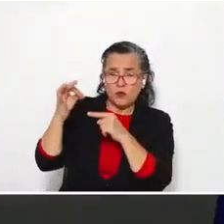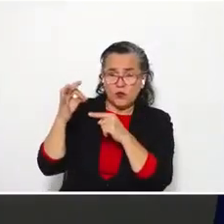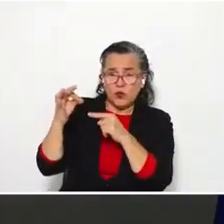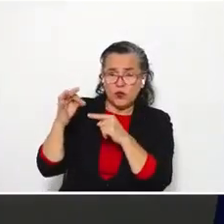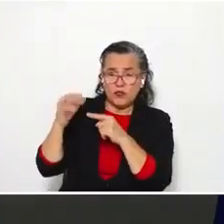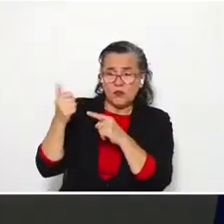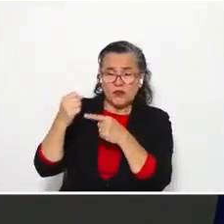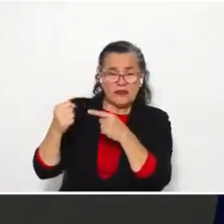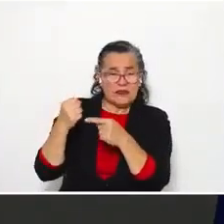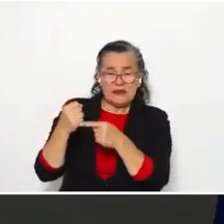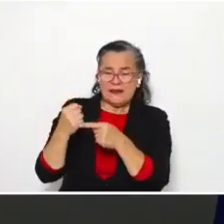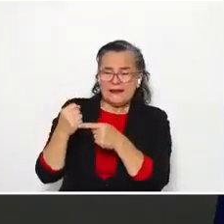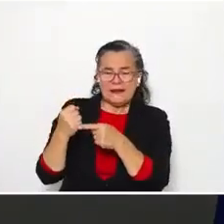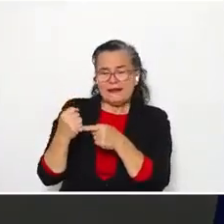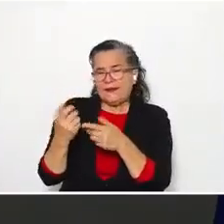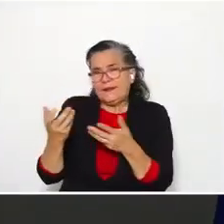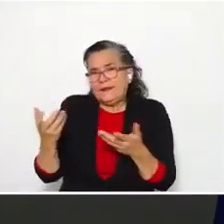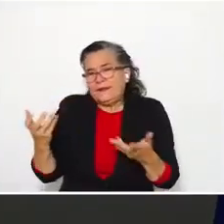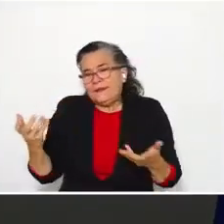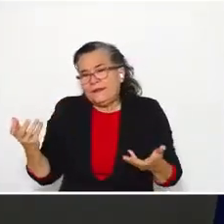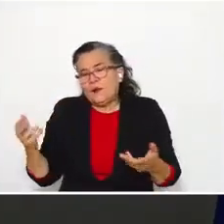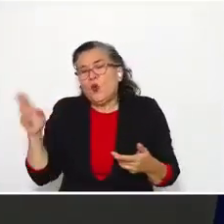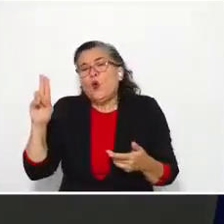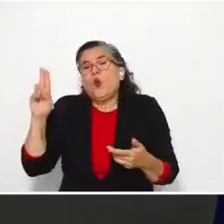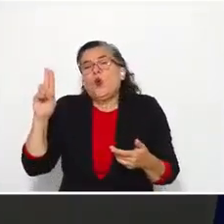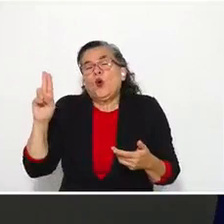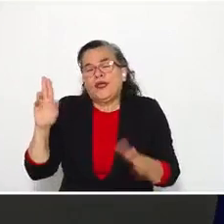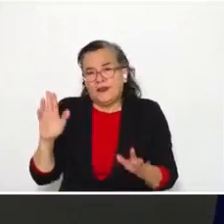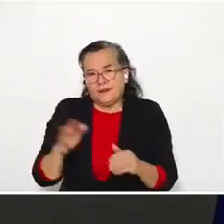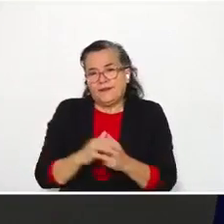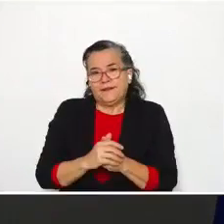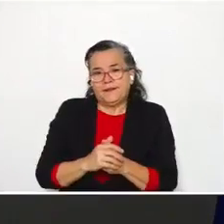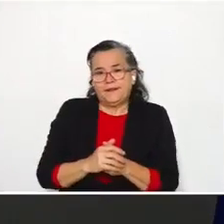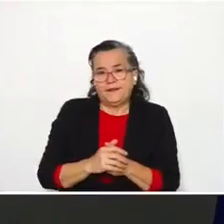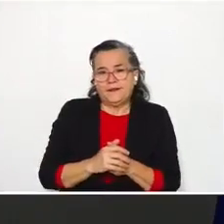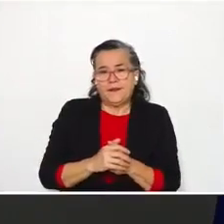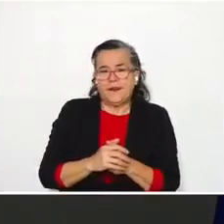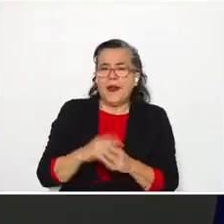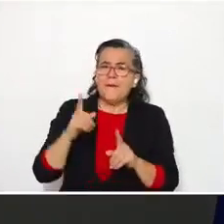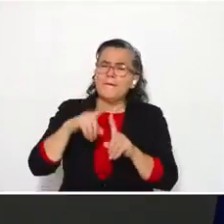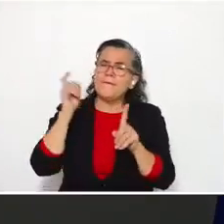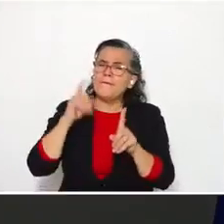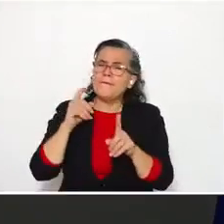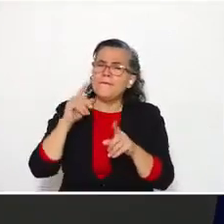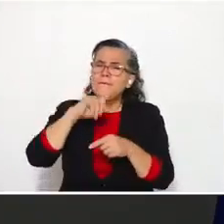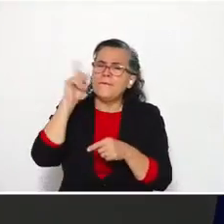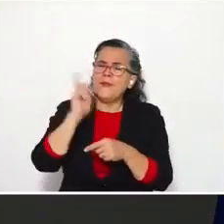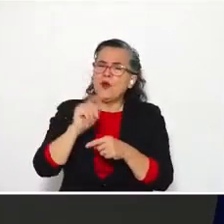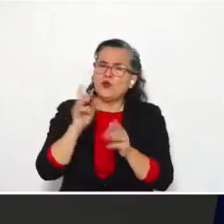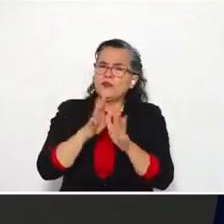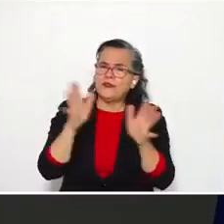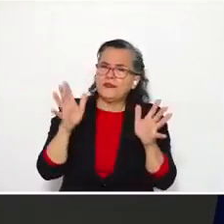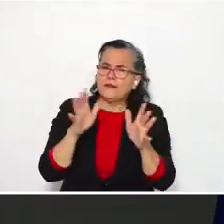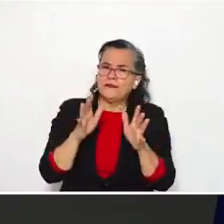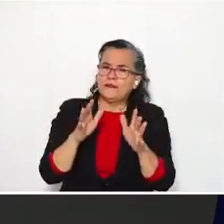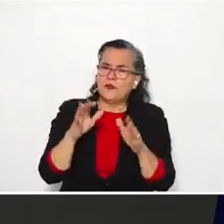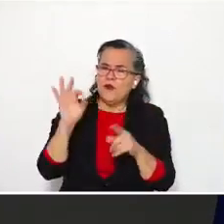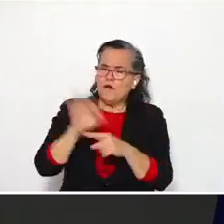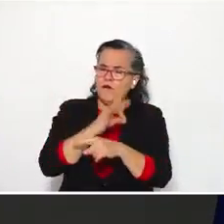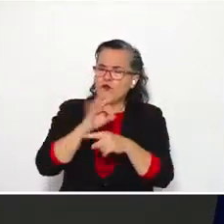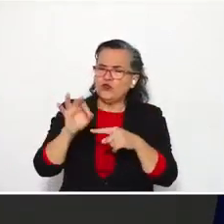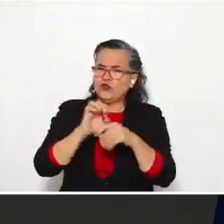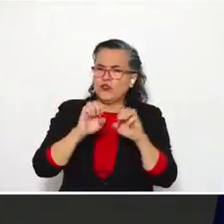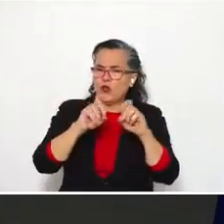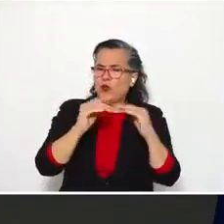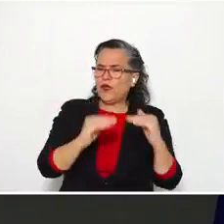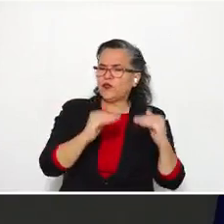10 años se vuelve urgente. Podemos partir de preguntas generales sobre la función de la